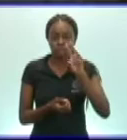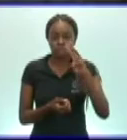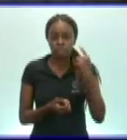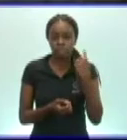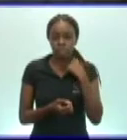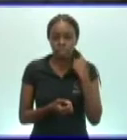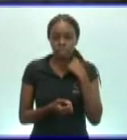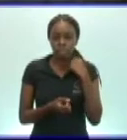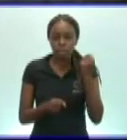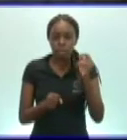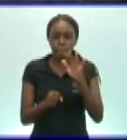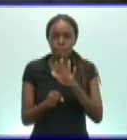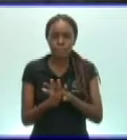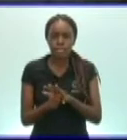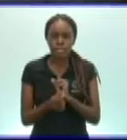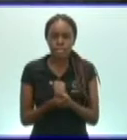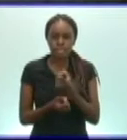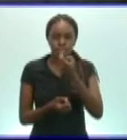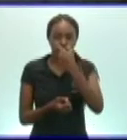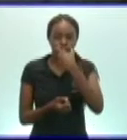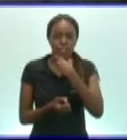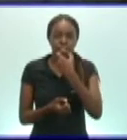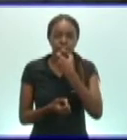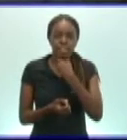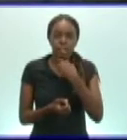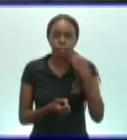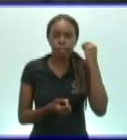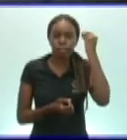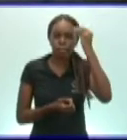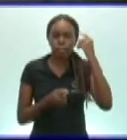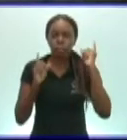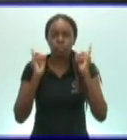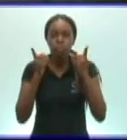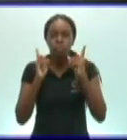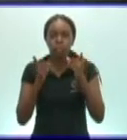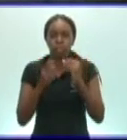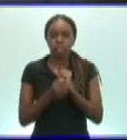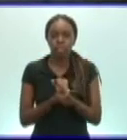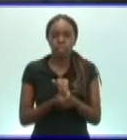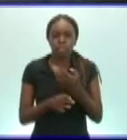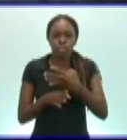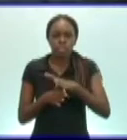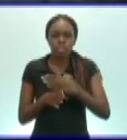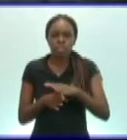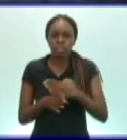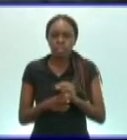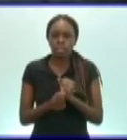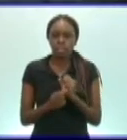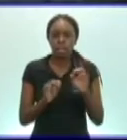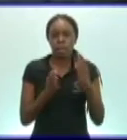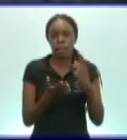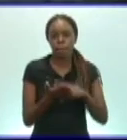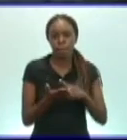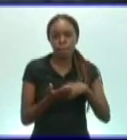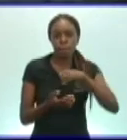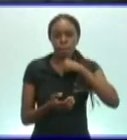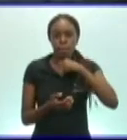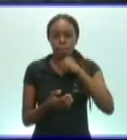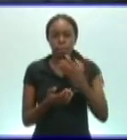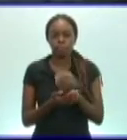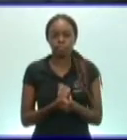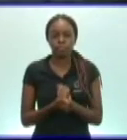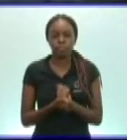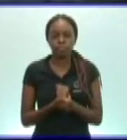años que comienza Carlos Manuel de Céspedes a manifestar un pensamiento político que se diferenciaba tanto de sus padres como